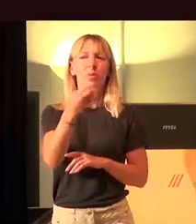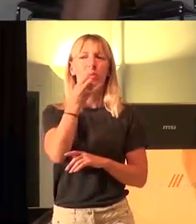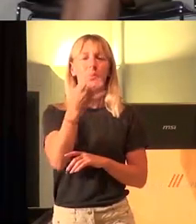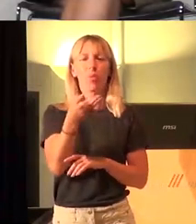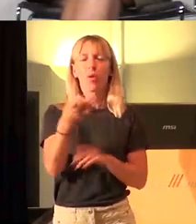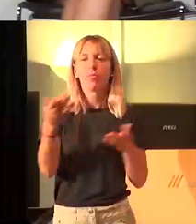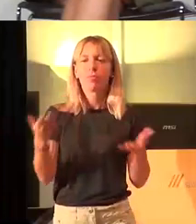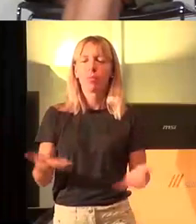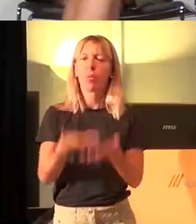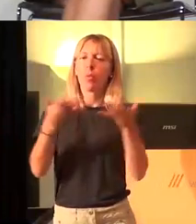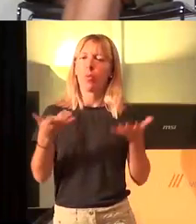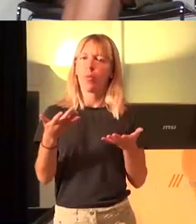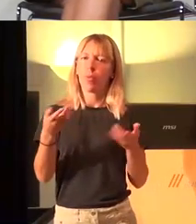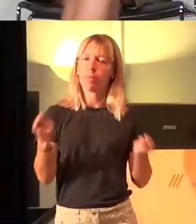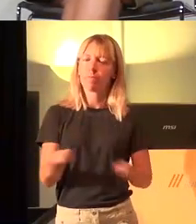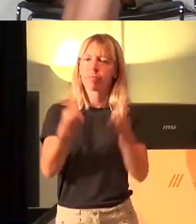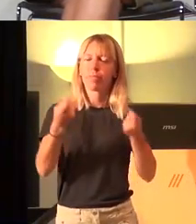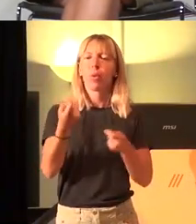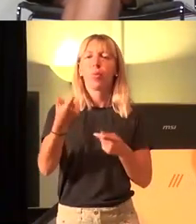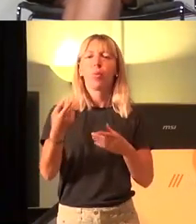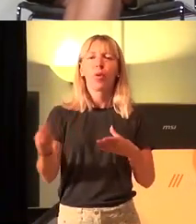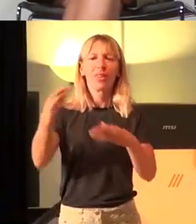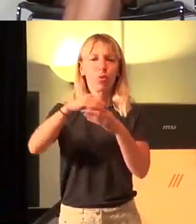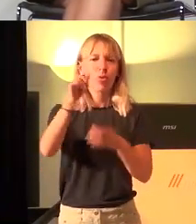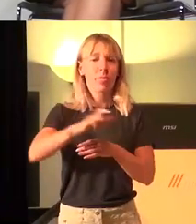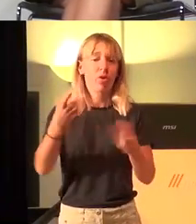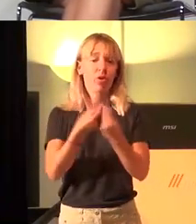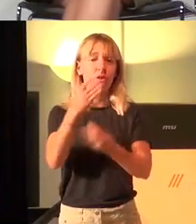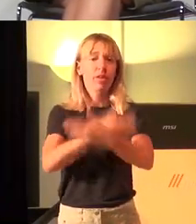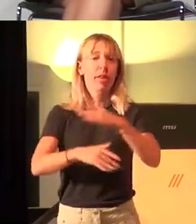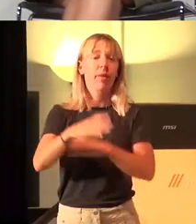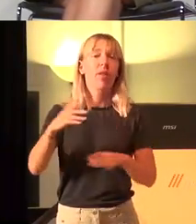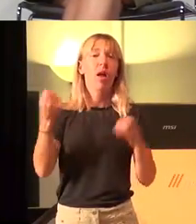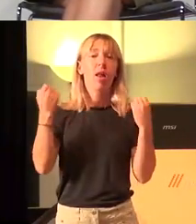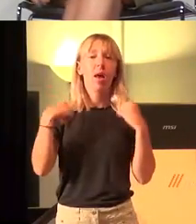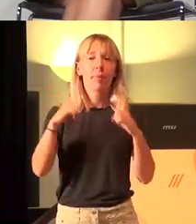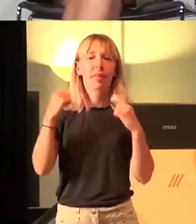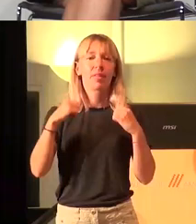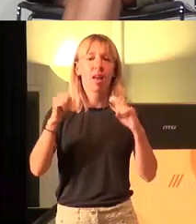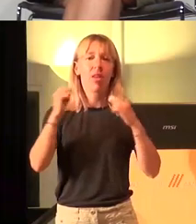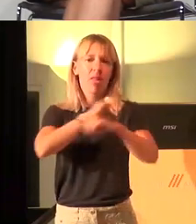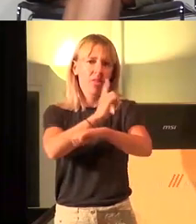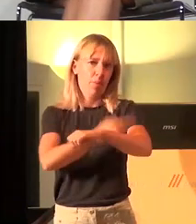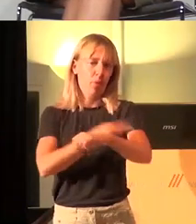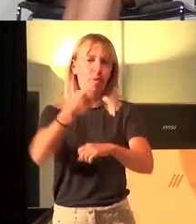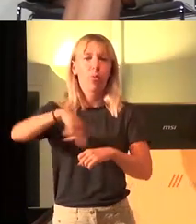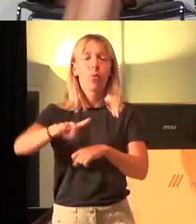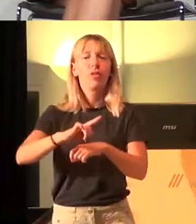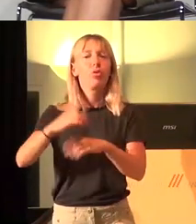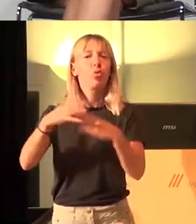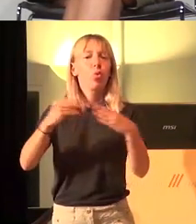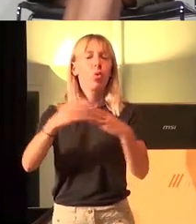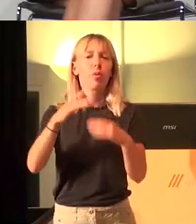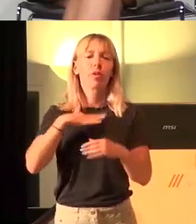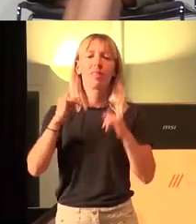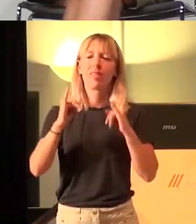para promover la inclusión de personas con discapacidad a través de la práctica del deporte, ¿no? Vuestros usuarios pueden disfrutar de